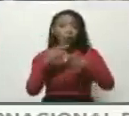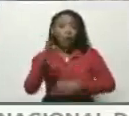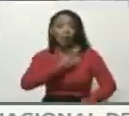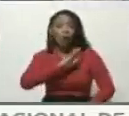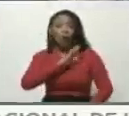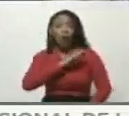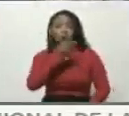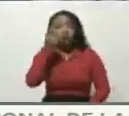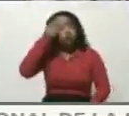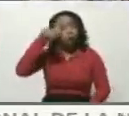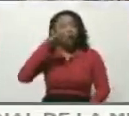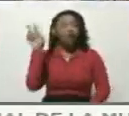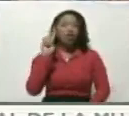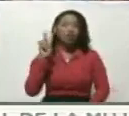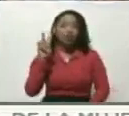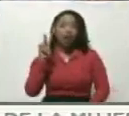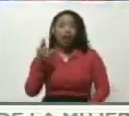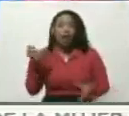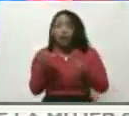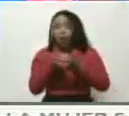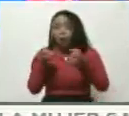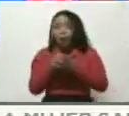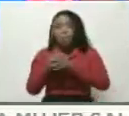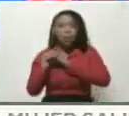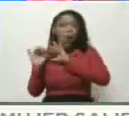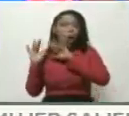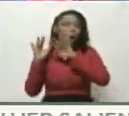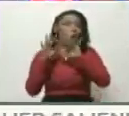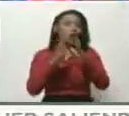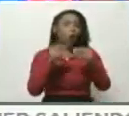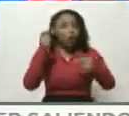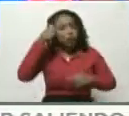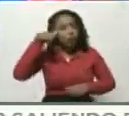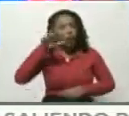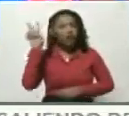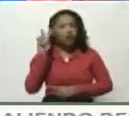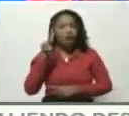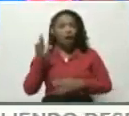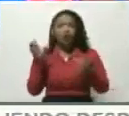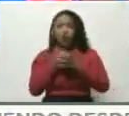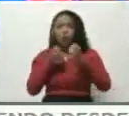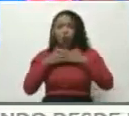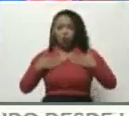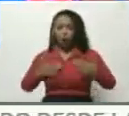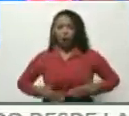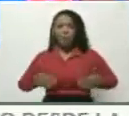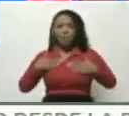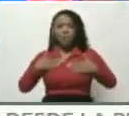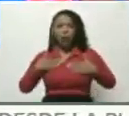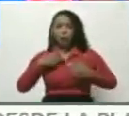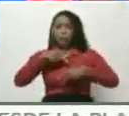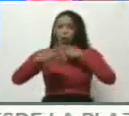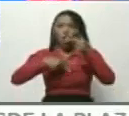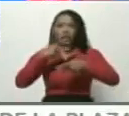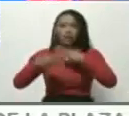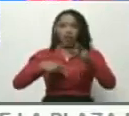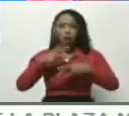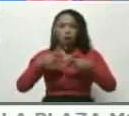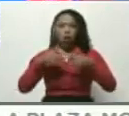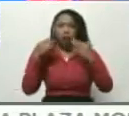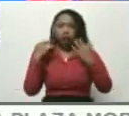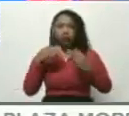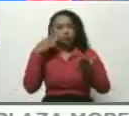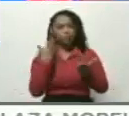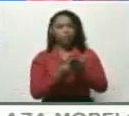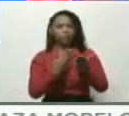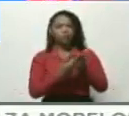venezolano, de las masas, de todo el pueblo venezolano como un cuerpo político, como un cuerpo orgánico, no el